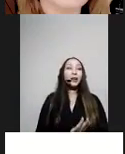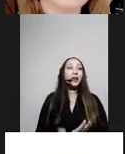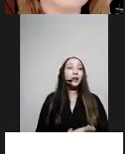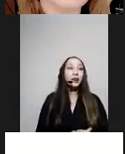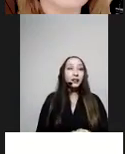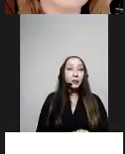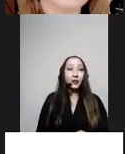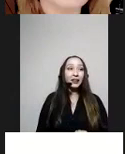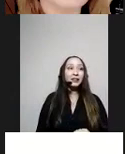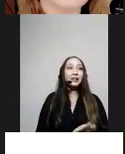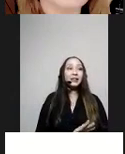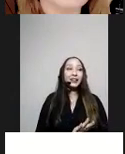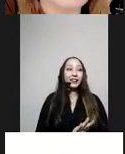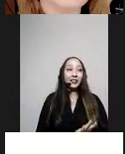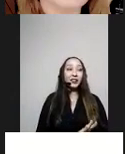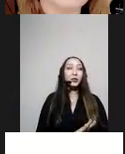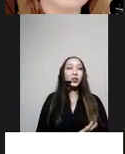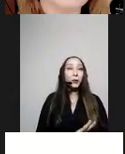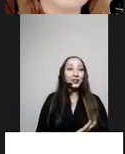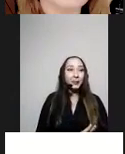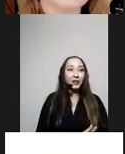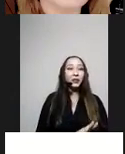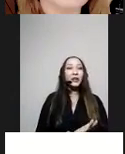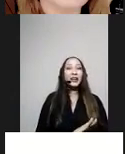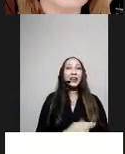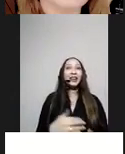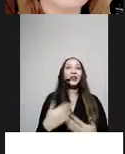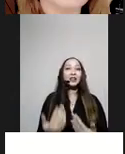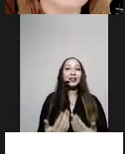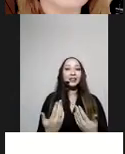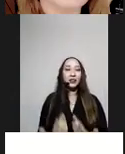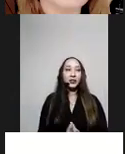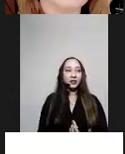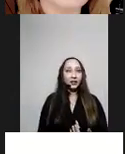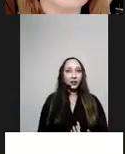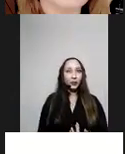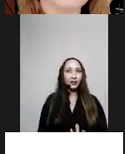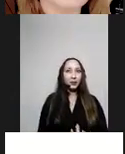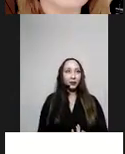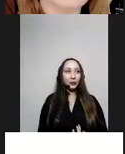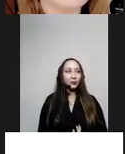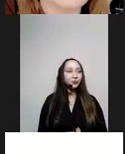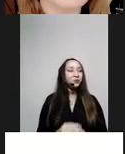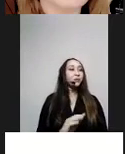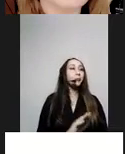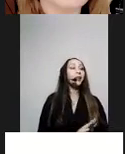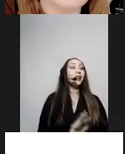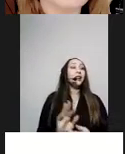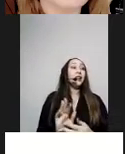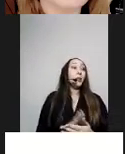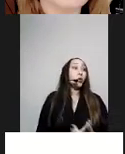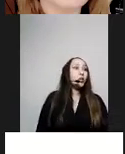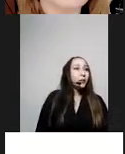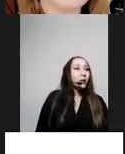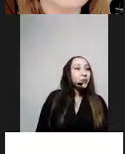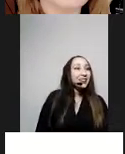También es importante saber gestionar nuestros pensamientos y qué nos están haciendo sentir esos pensamientos.